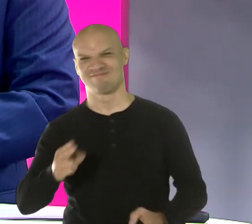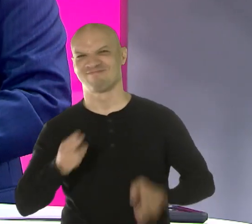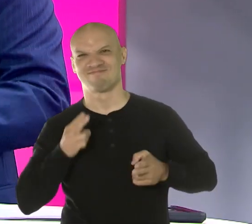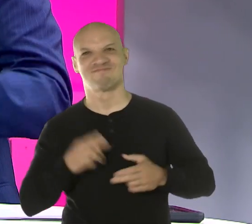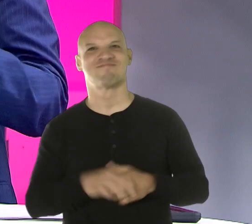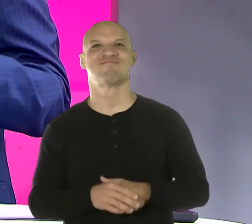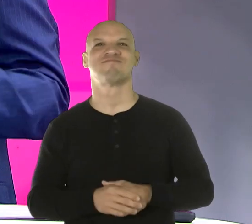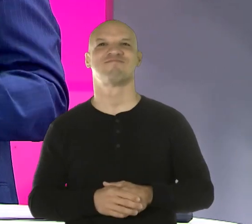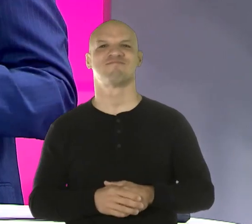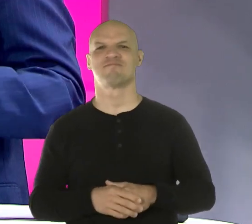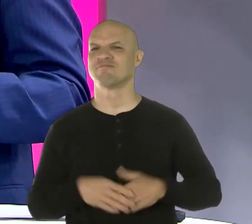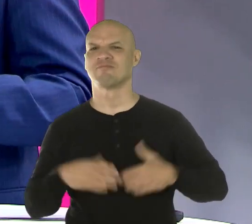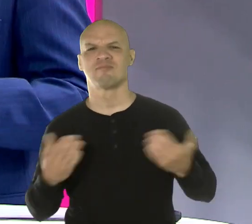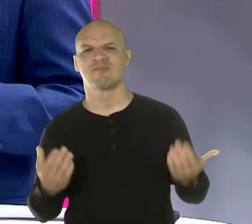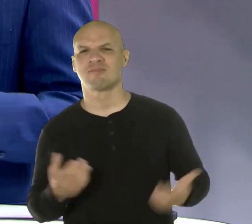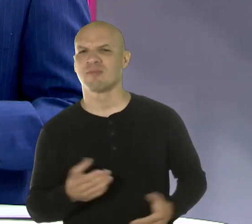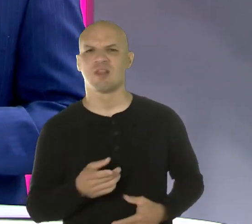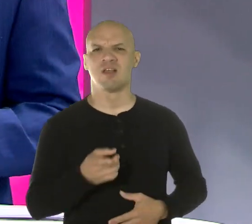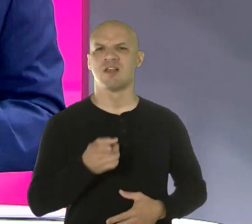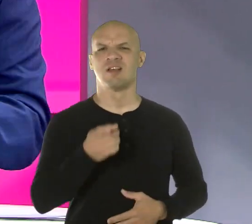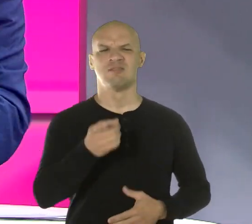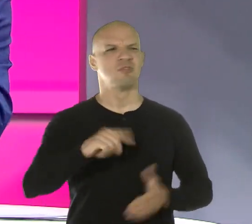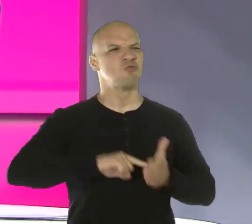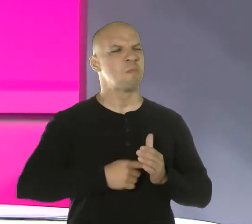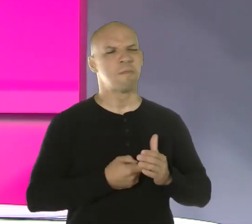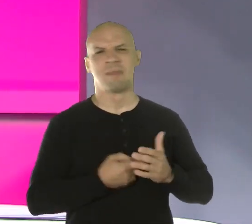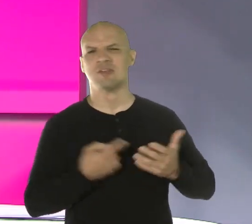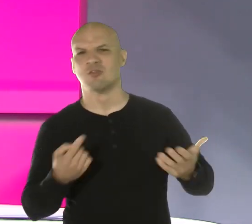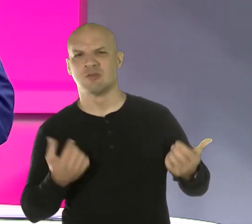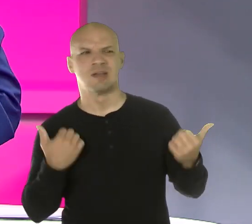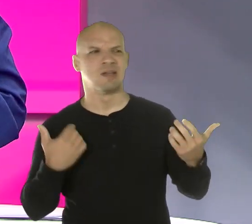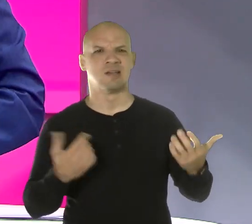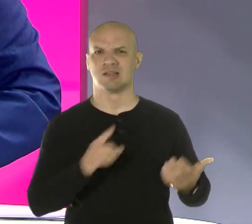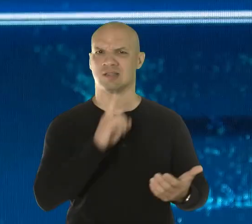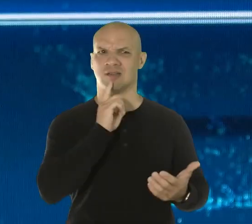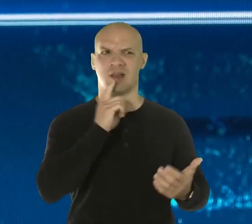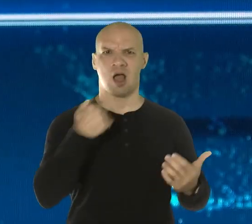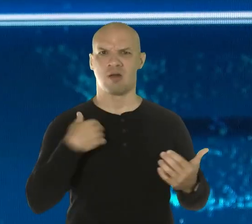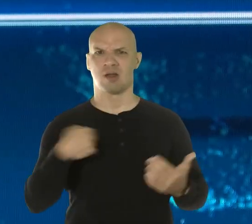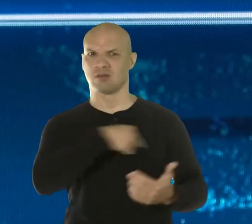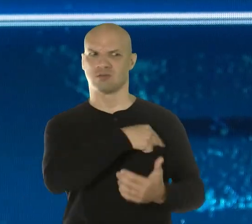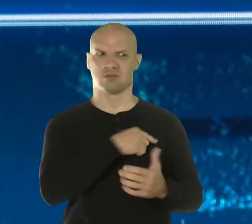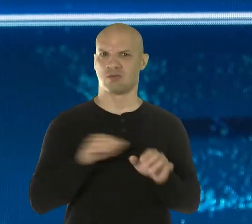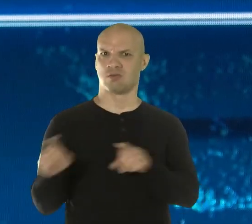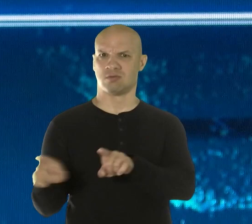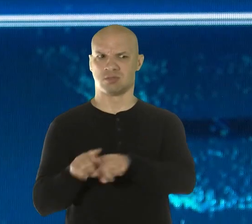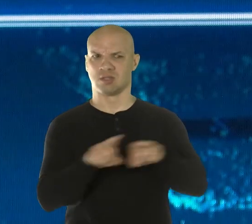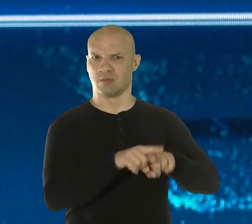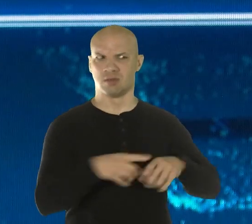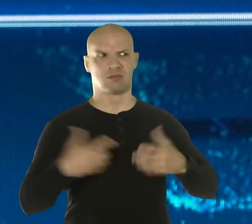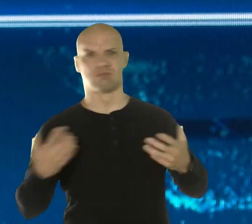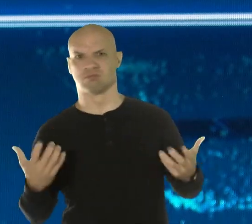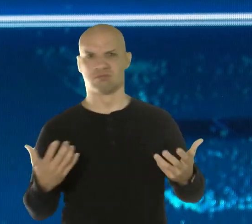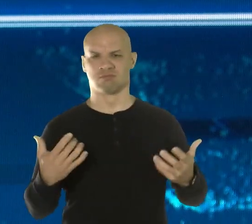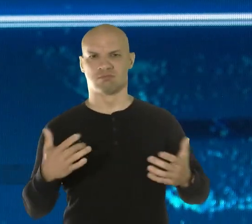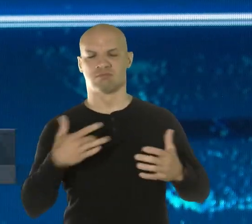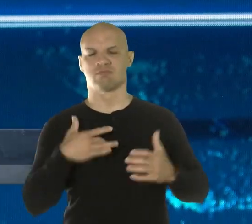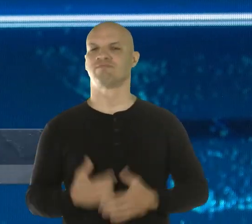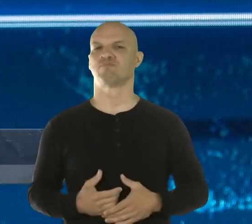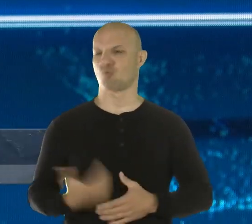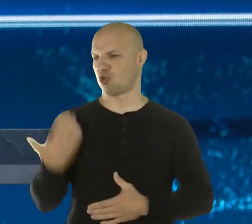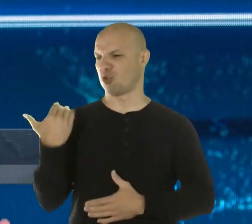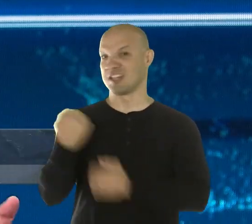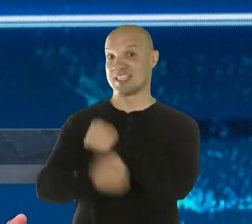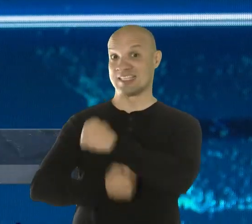¿cómo usted analiza todo esto que comenzó, que también tocó las puertas allá en Suiza? Lo primero, hace 15 años fue la